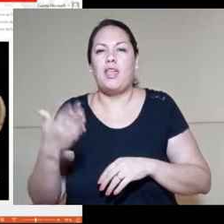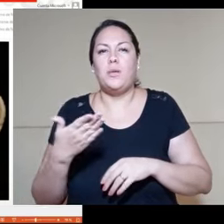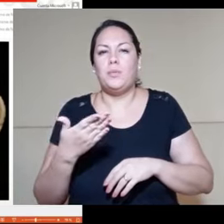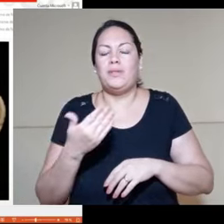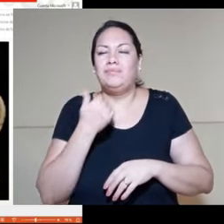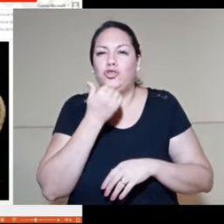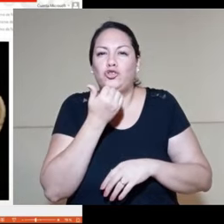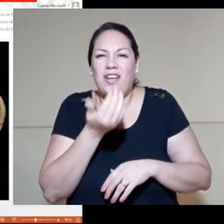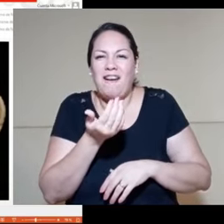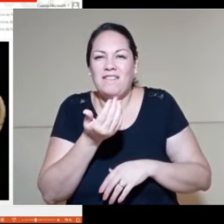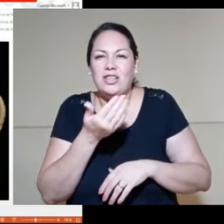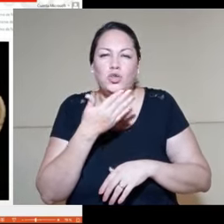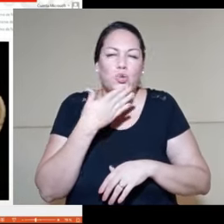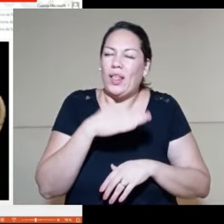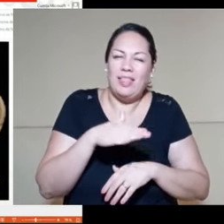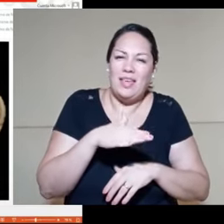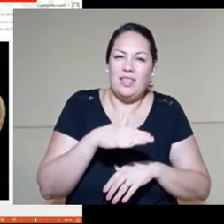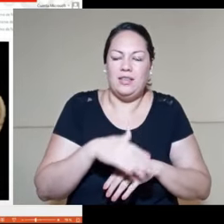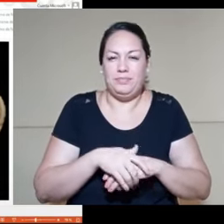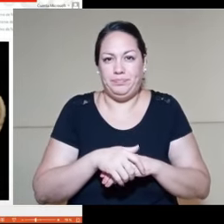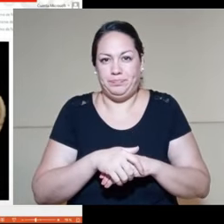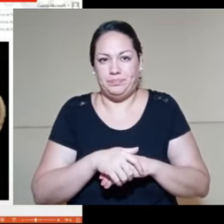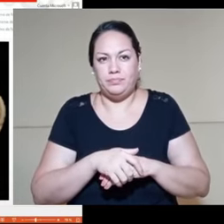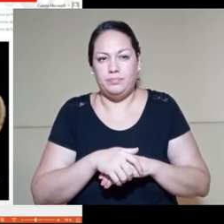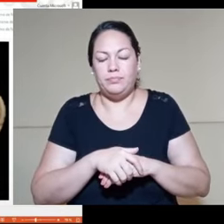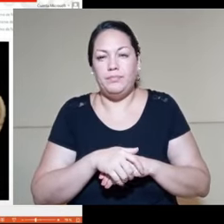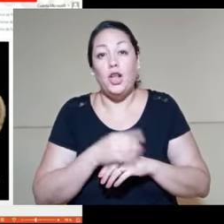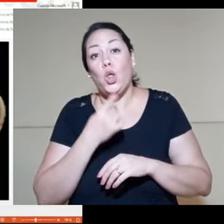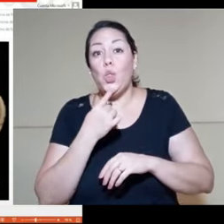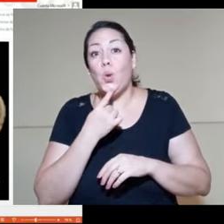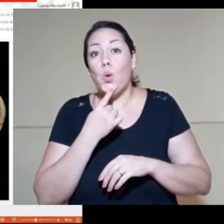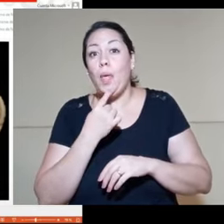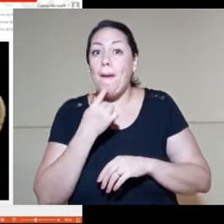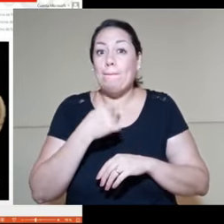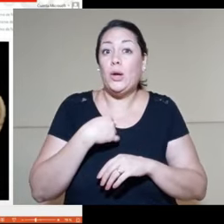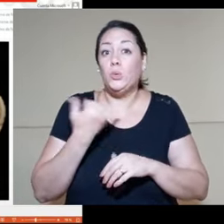les va a servir y al final van a quedar más confundidos. ¿Mm?